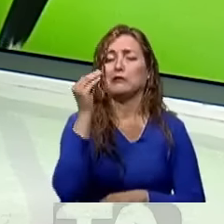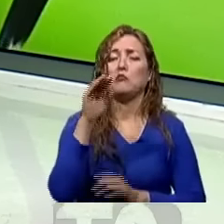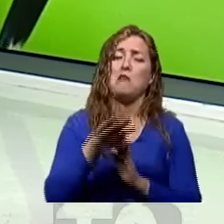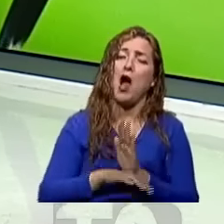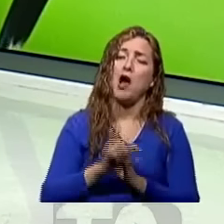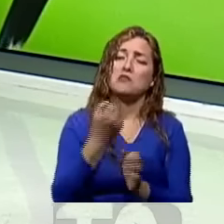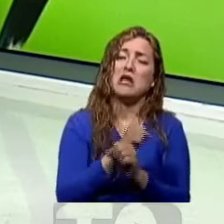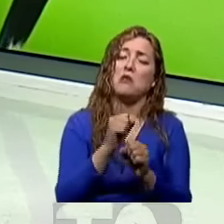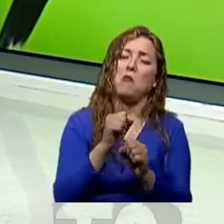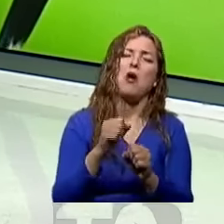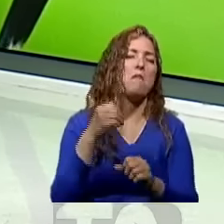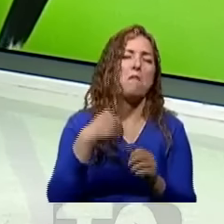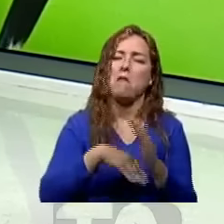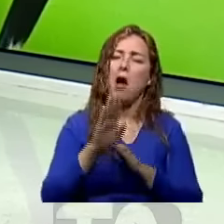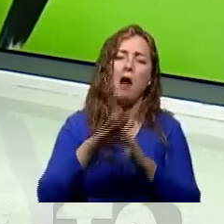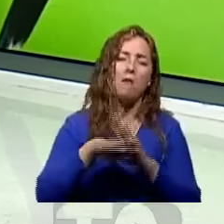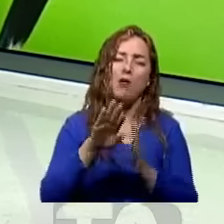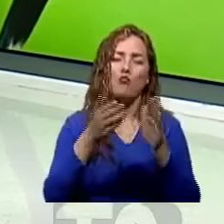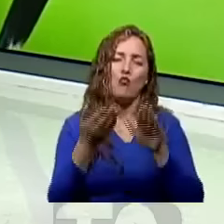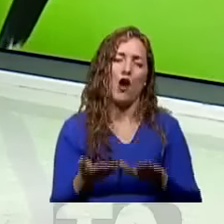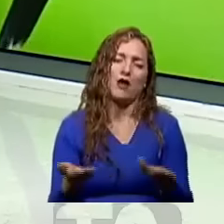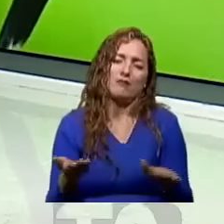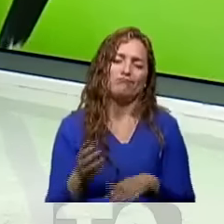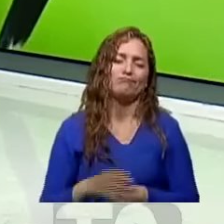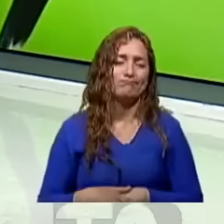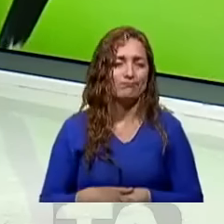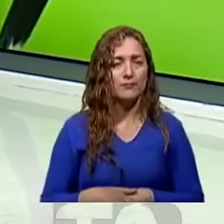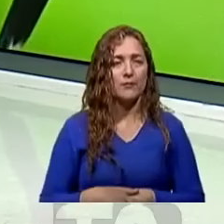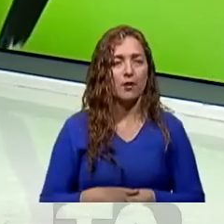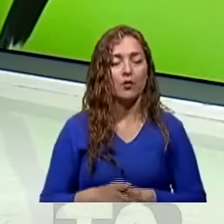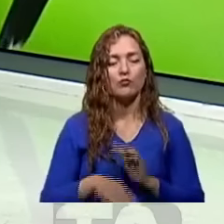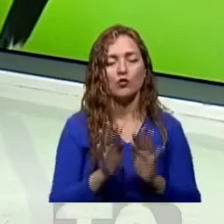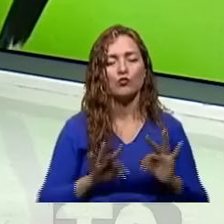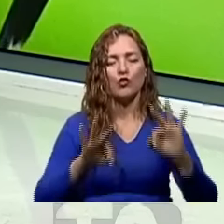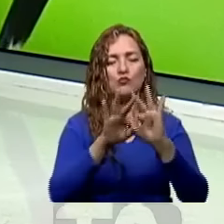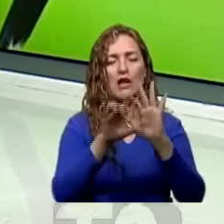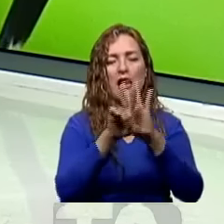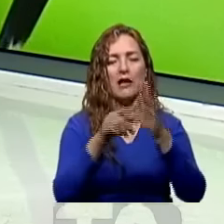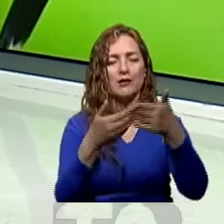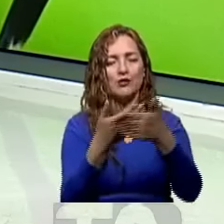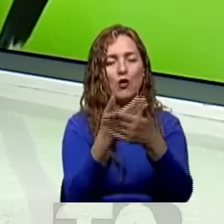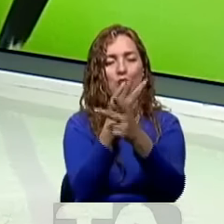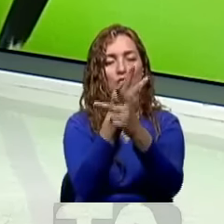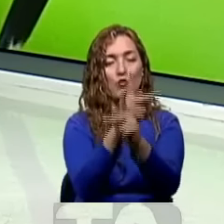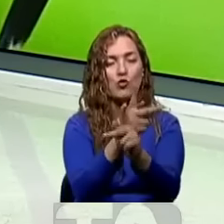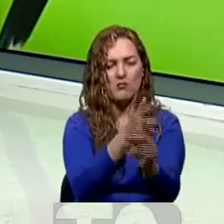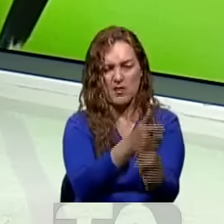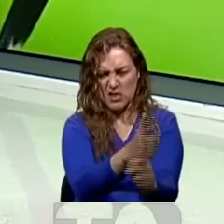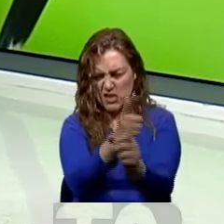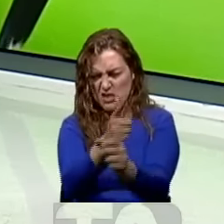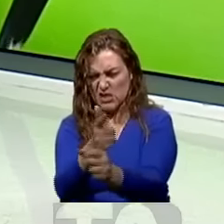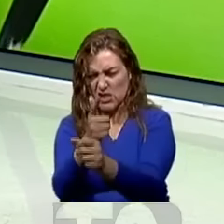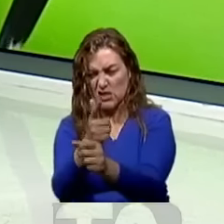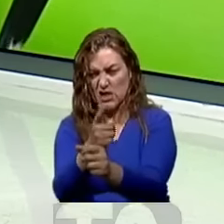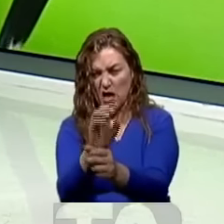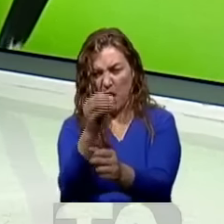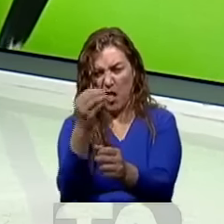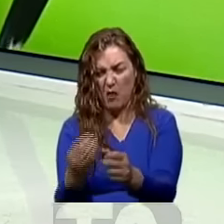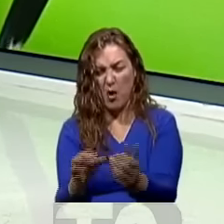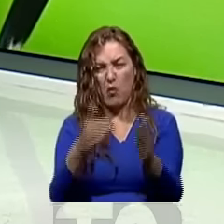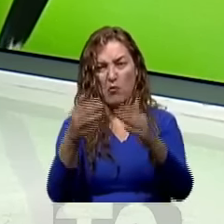bajo. Por ello es importante generar estas políticas de protección para evitar la caza y los accidentes